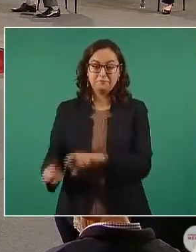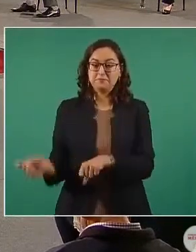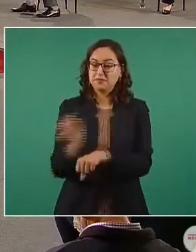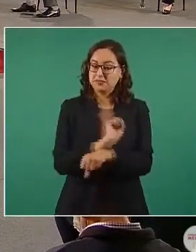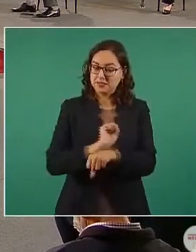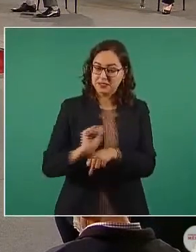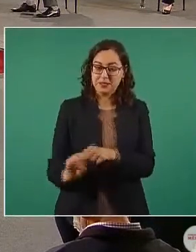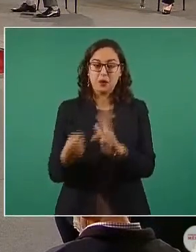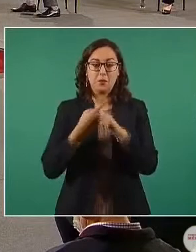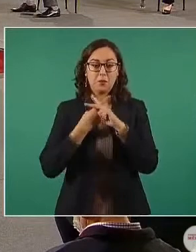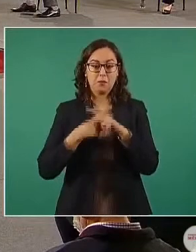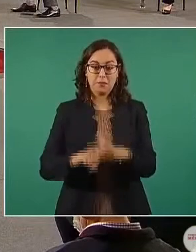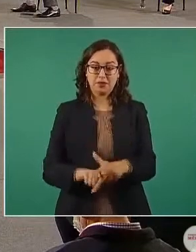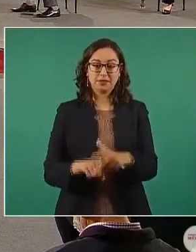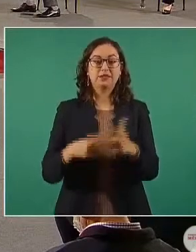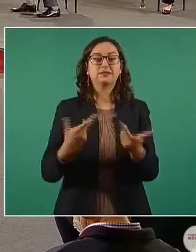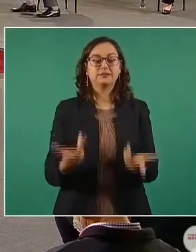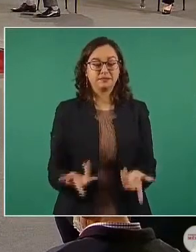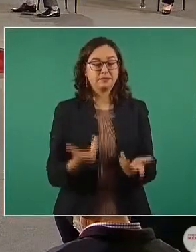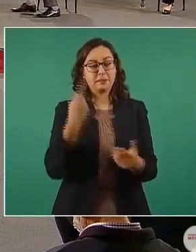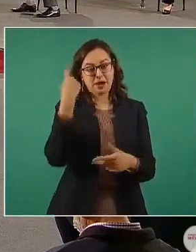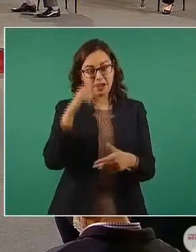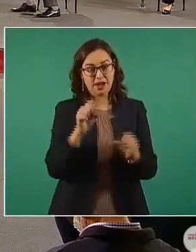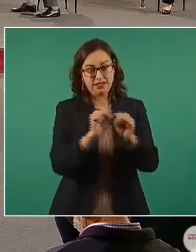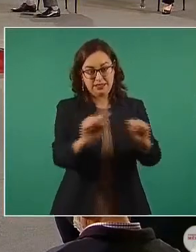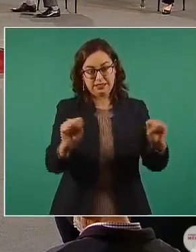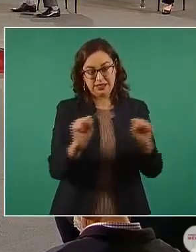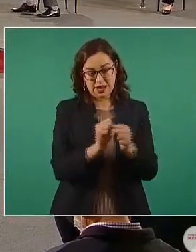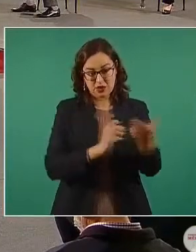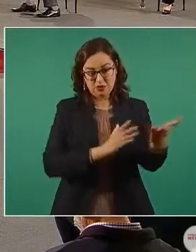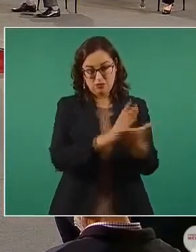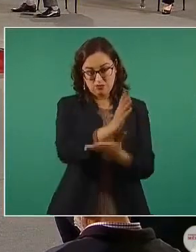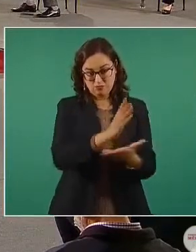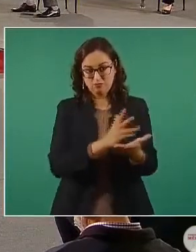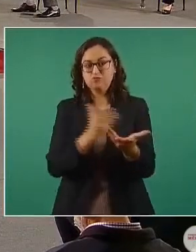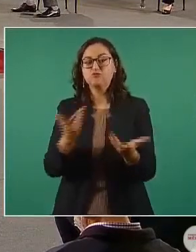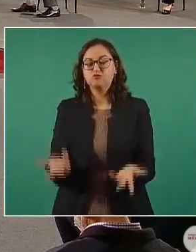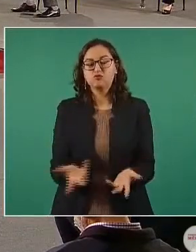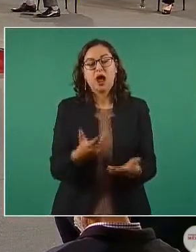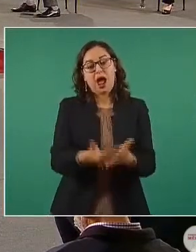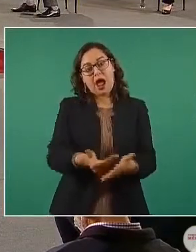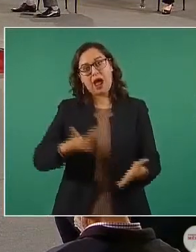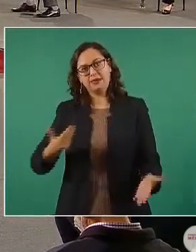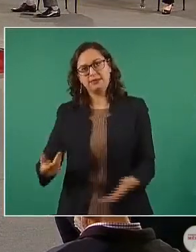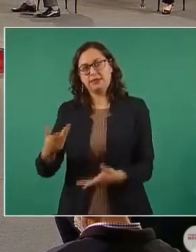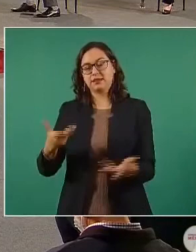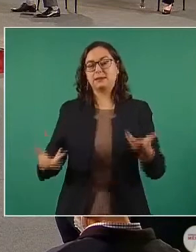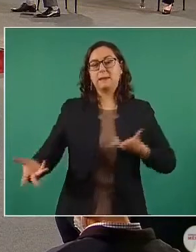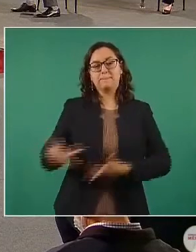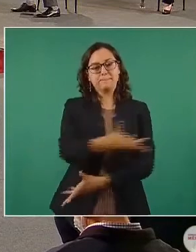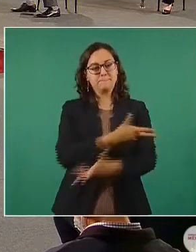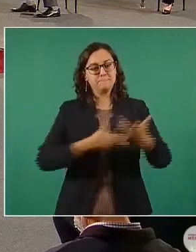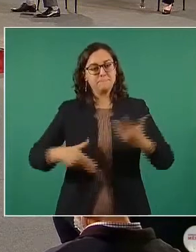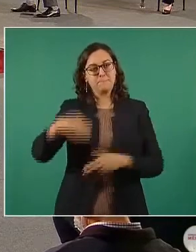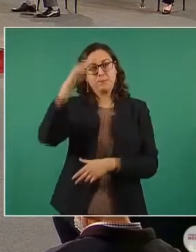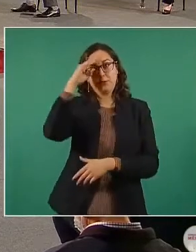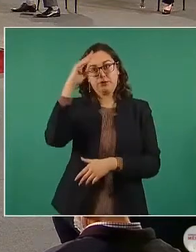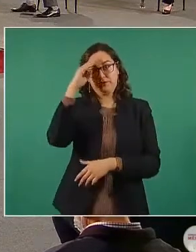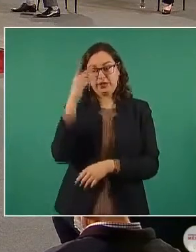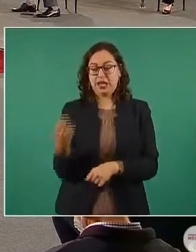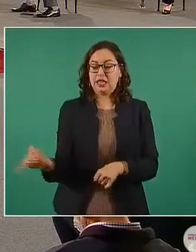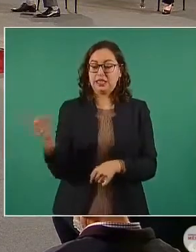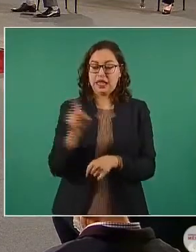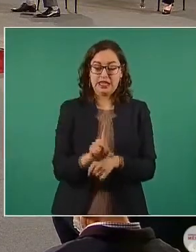entrar directamente al aula, como el caso de la celebración y reflexiones que tendremos con el Día del